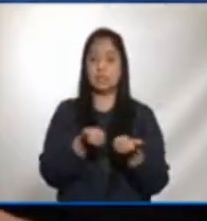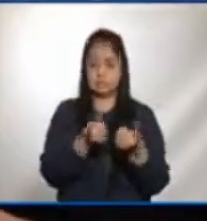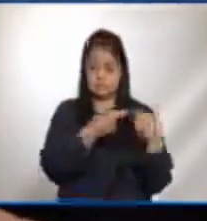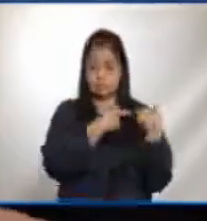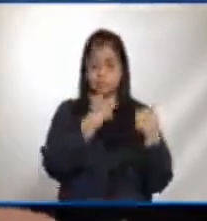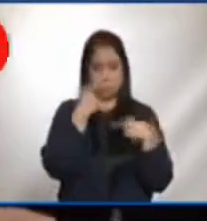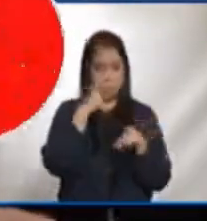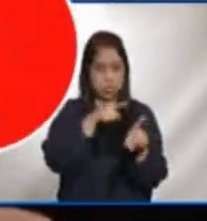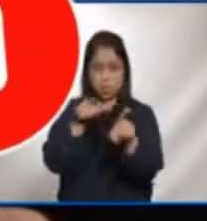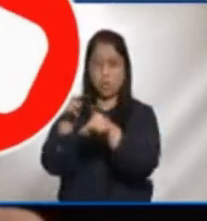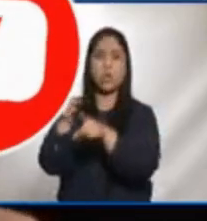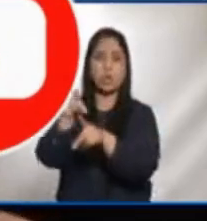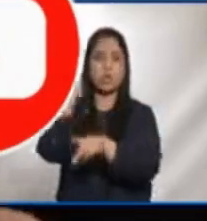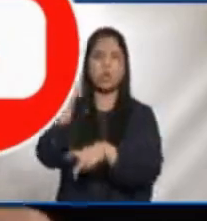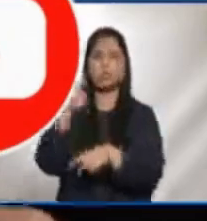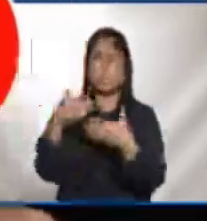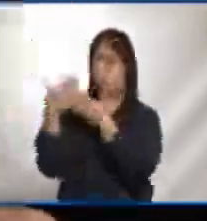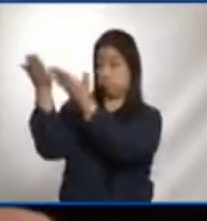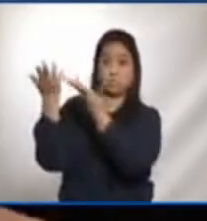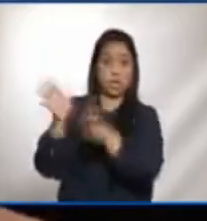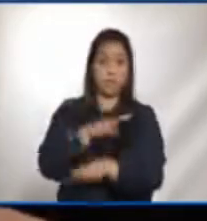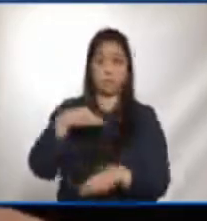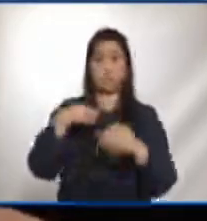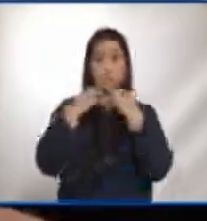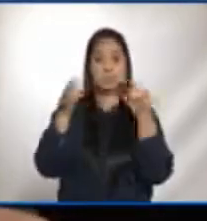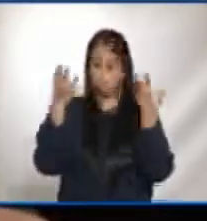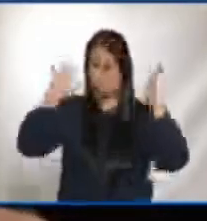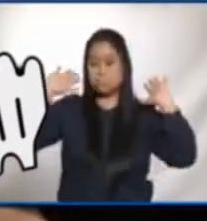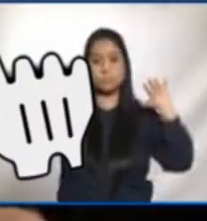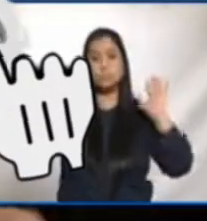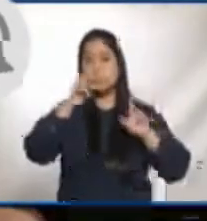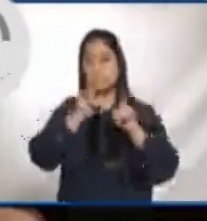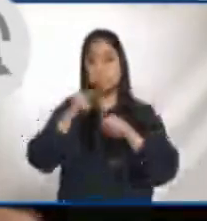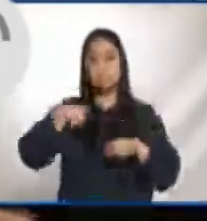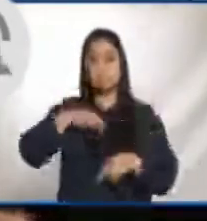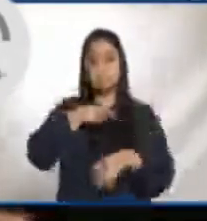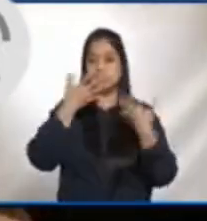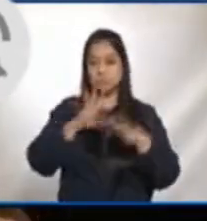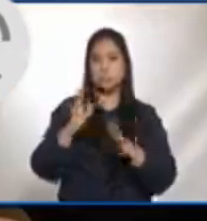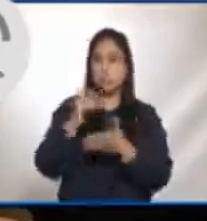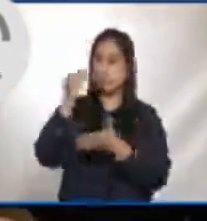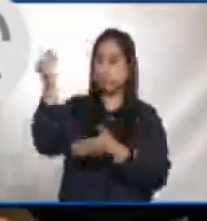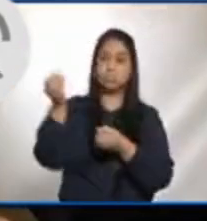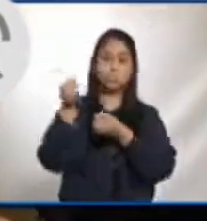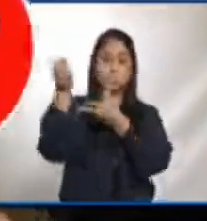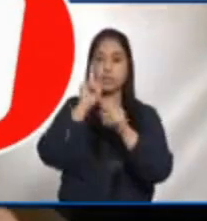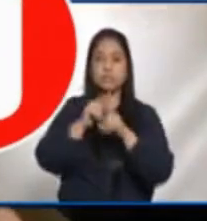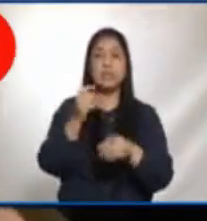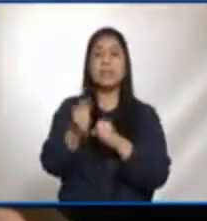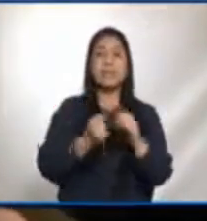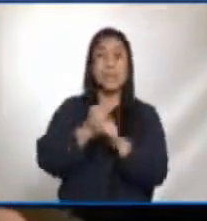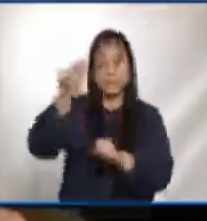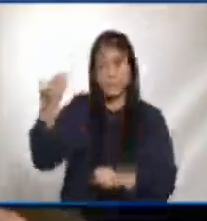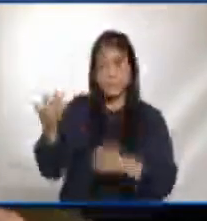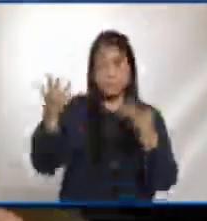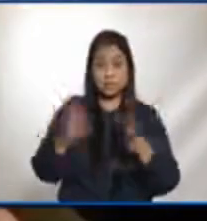en manos del Ministerio Público, nosotros vamos a hacer las actuaciones que venimos haciendo desde la Comisión Presidencial desde el año pasado. Y se le